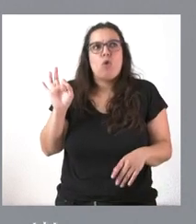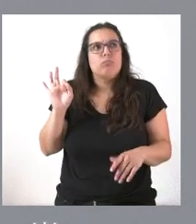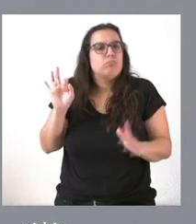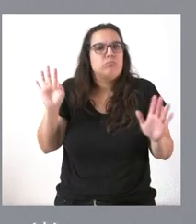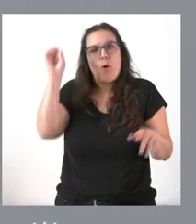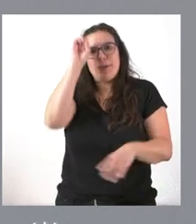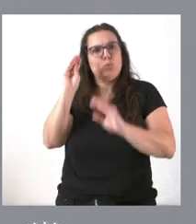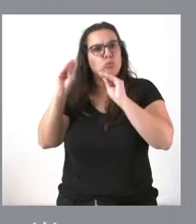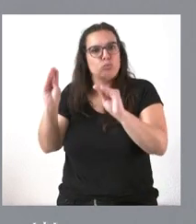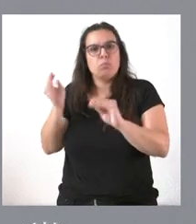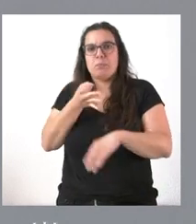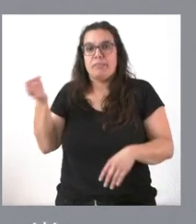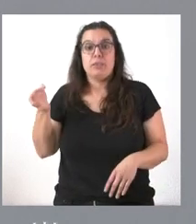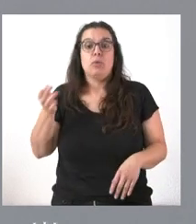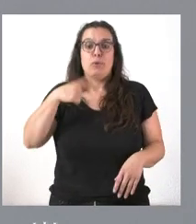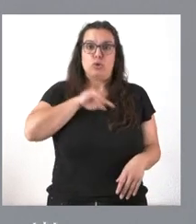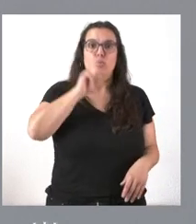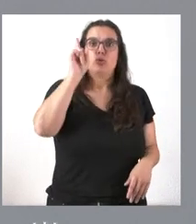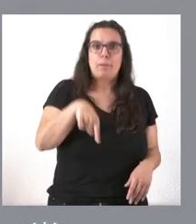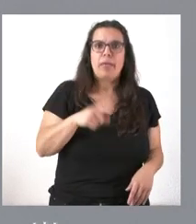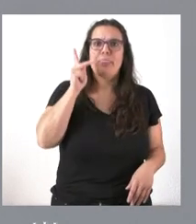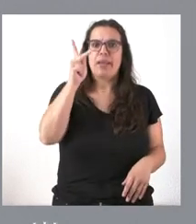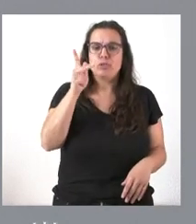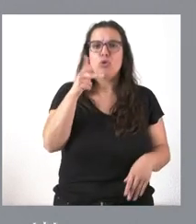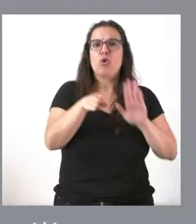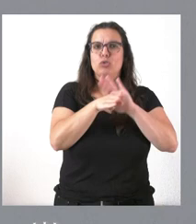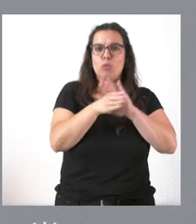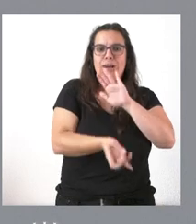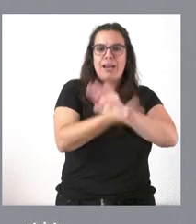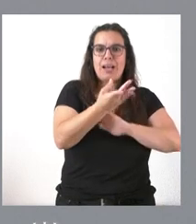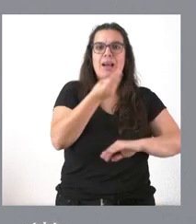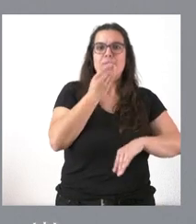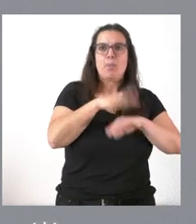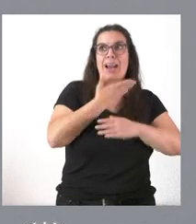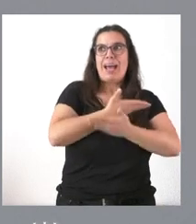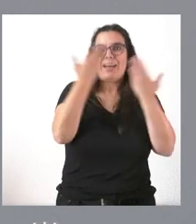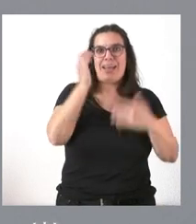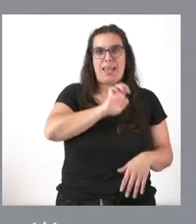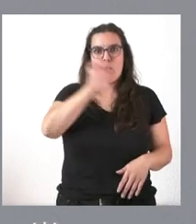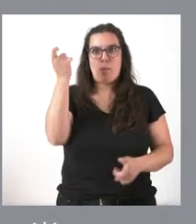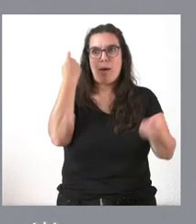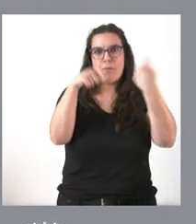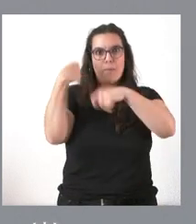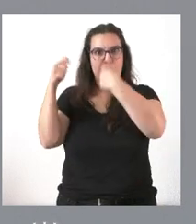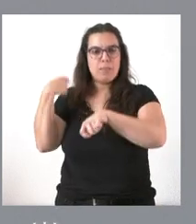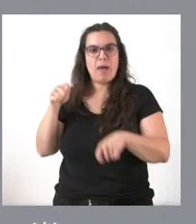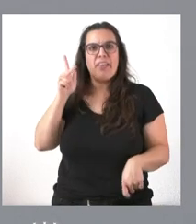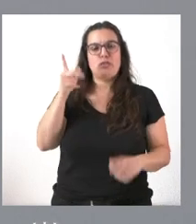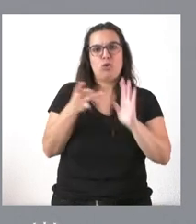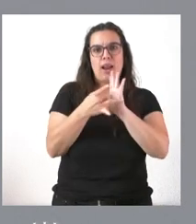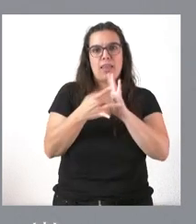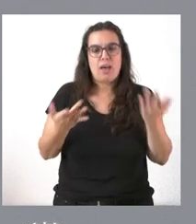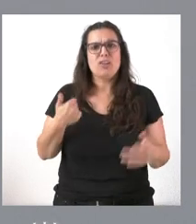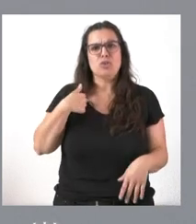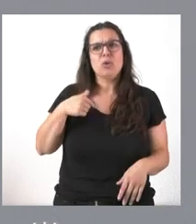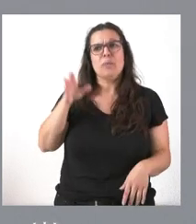Castilla y león también tiene derecho a ser la despensa de Europa y defender también sus productos de calidad y llevarlos al mercado europeo y oído hasta